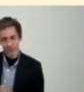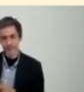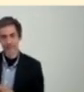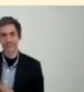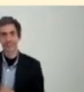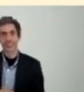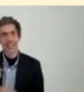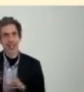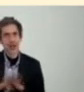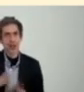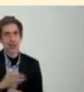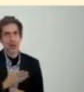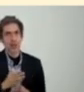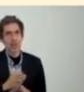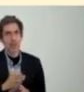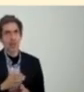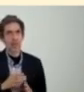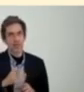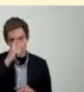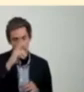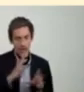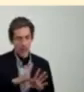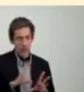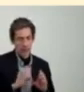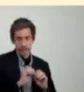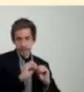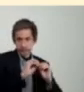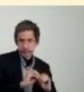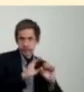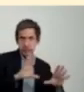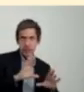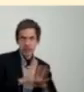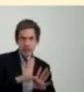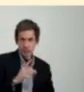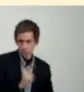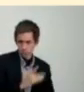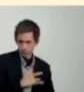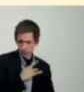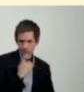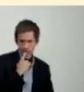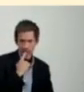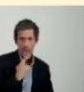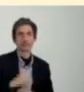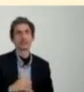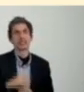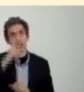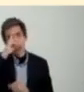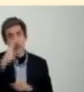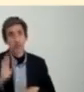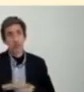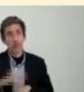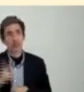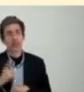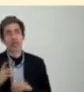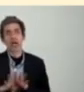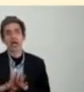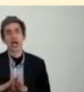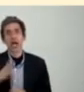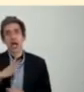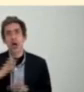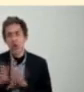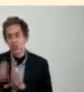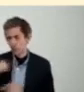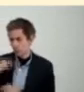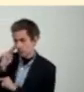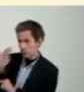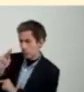celos de esa generación del boom? Y yo dije, sí, claro, precisamente por eso, porque donde ves